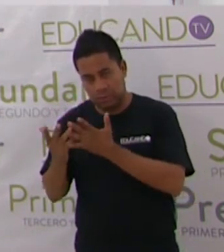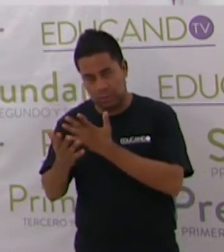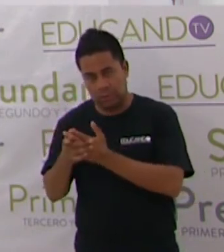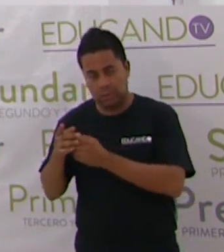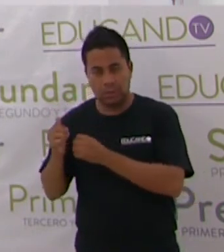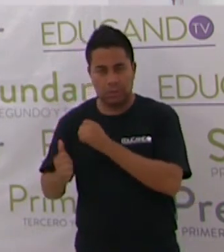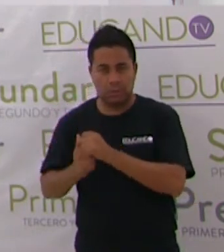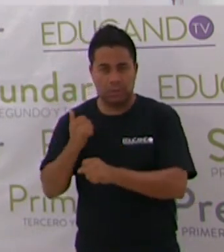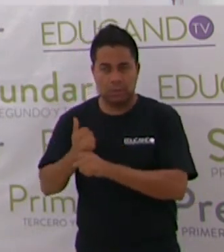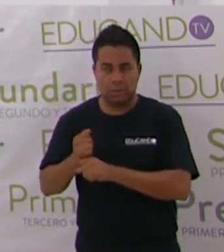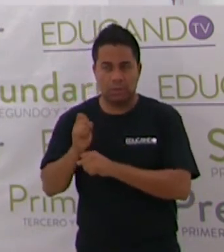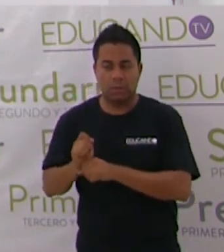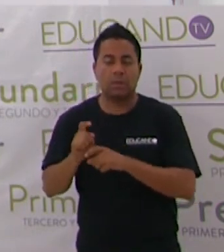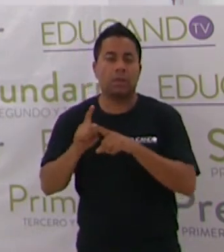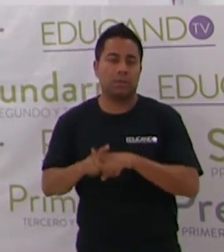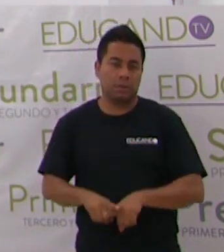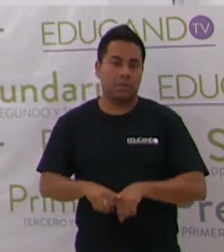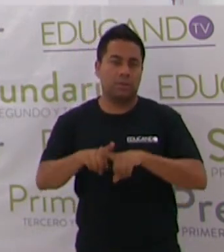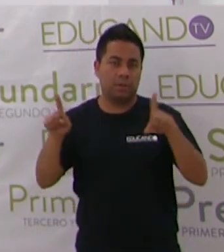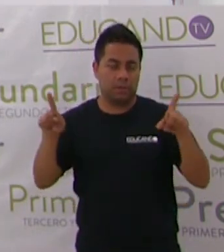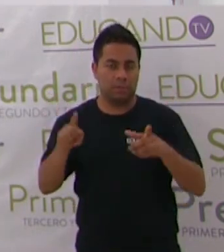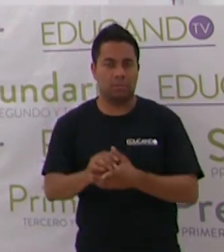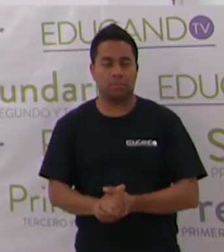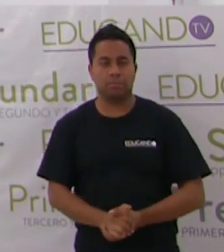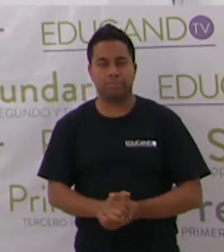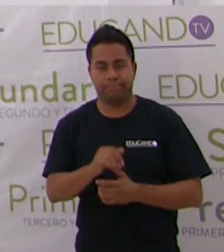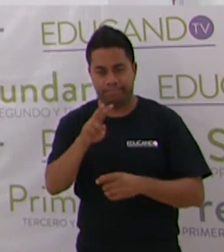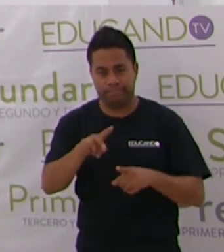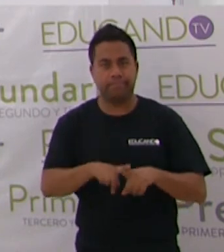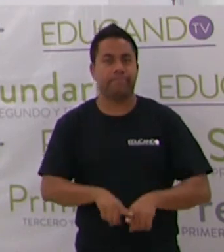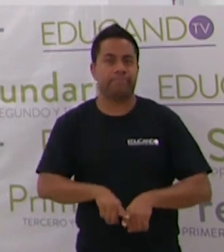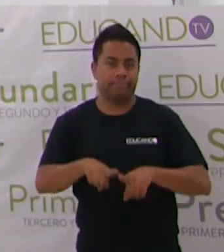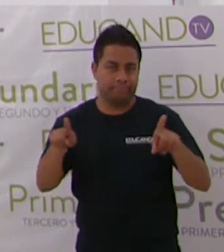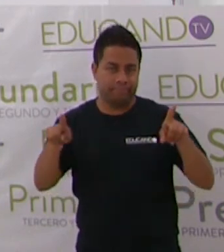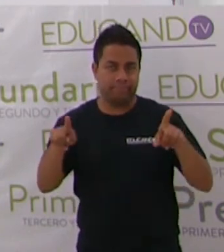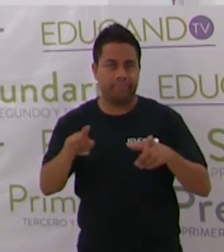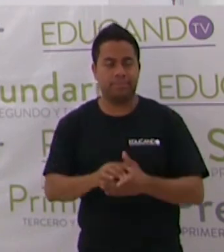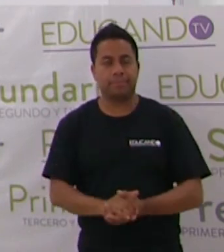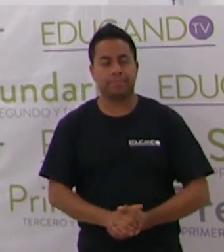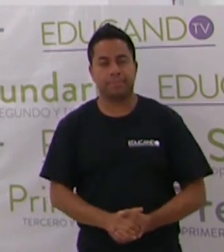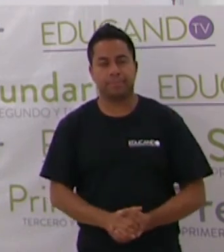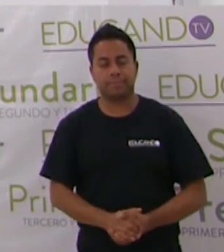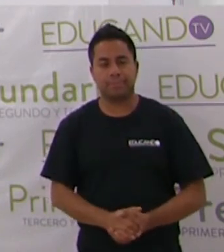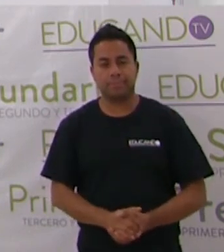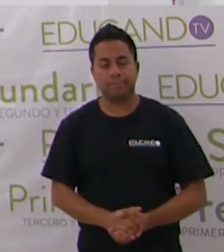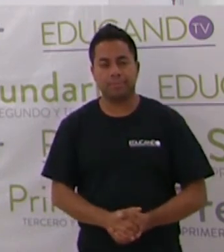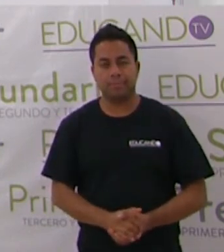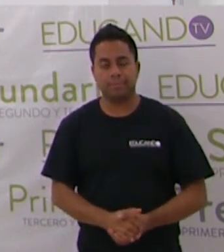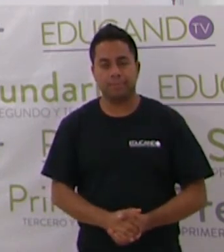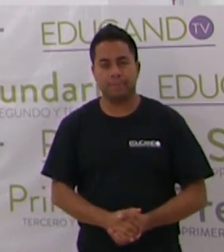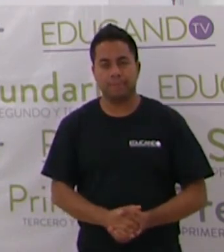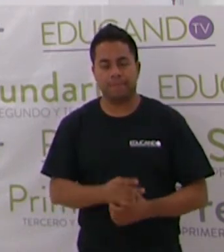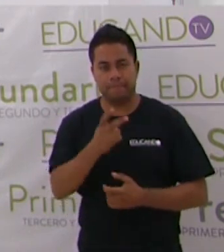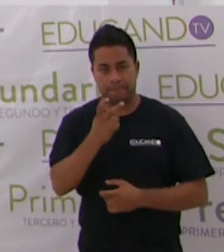es diferente. Es muy diferente. Por lo mismo,